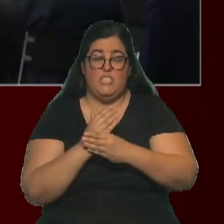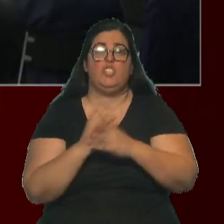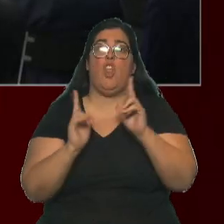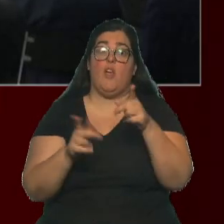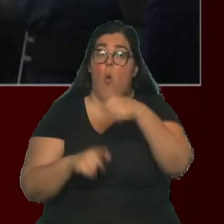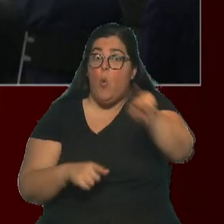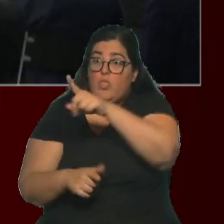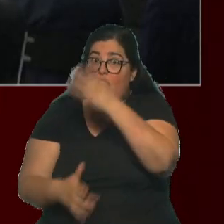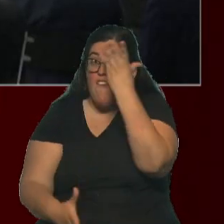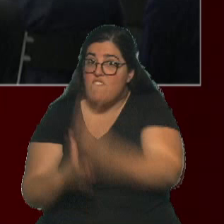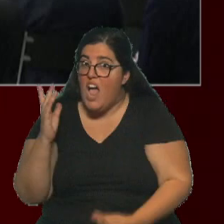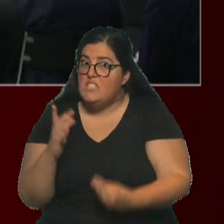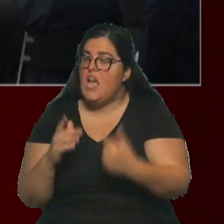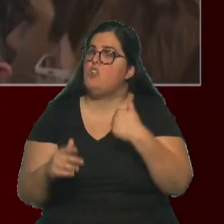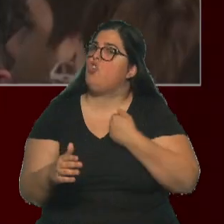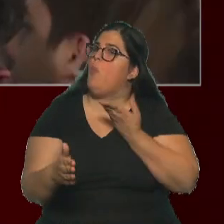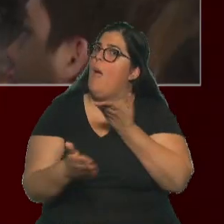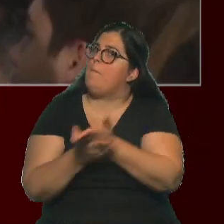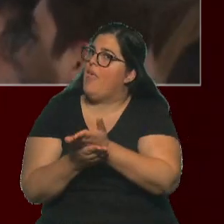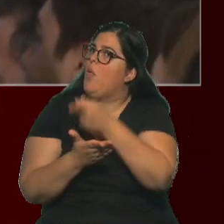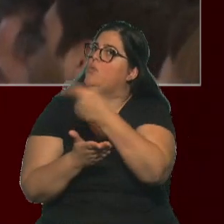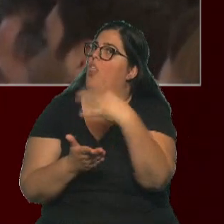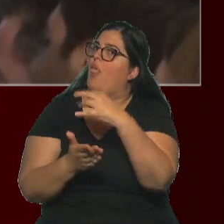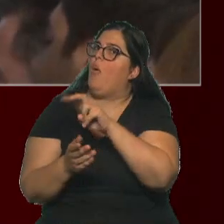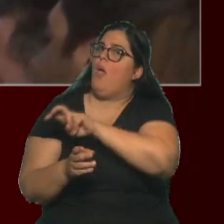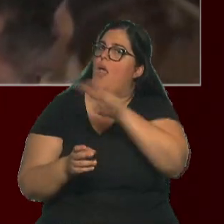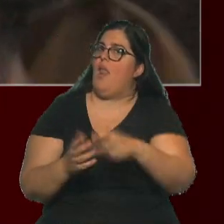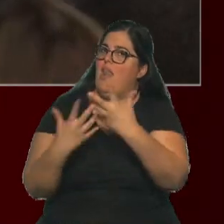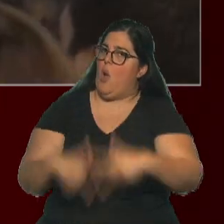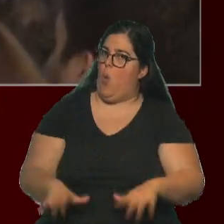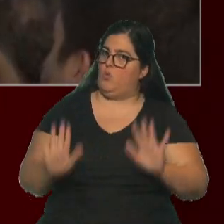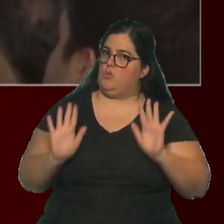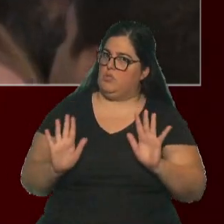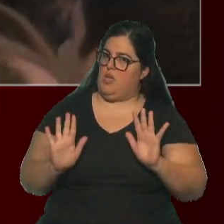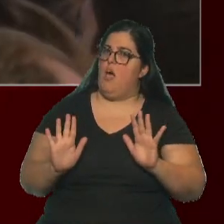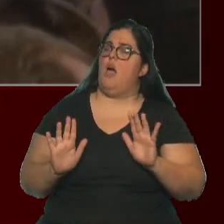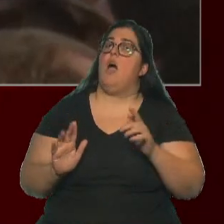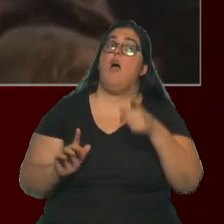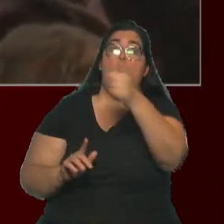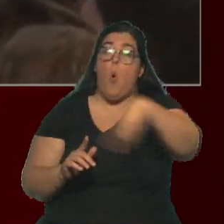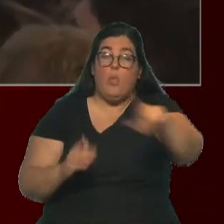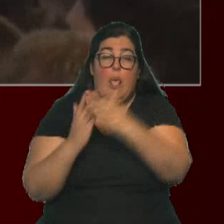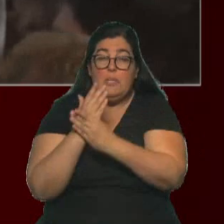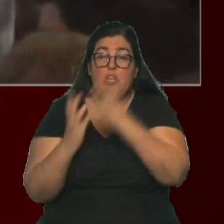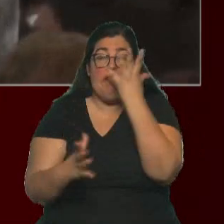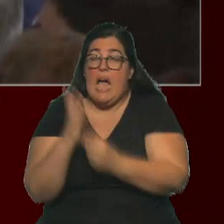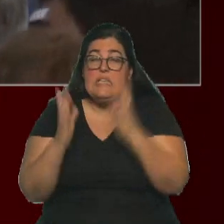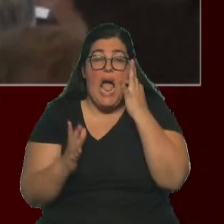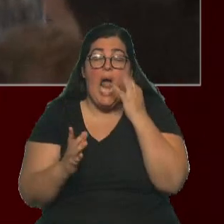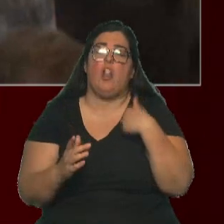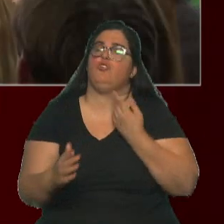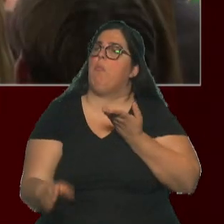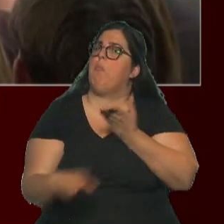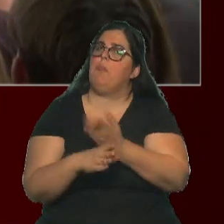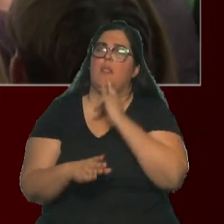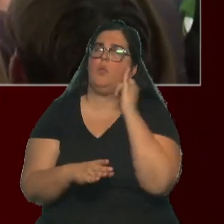un error, le voy a pedir amablemente que se retire del gobierno, ¿no? Dando a entender que ante el mínimo error de alguno de sus ministros, les va a pedir la